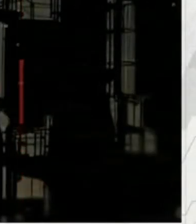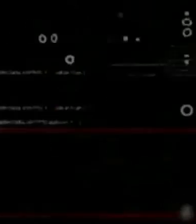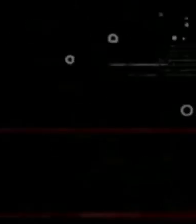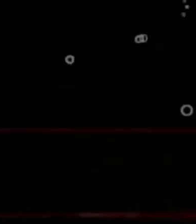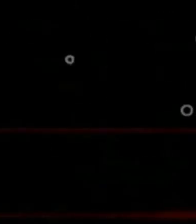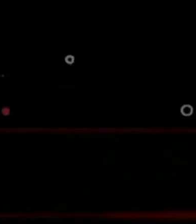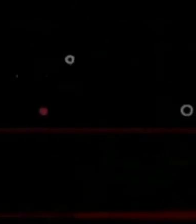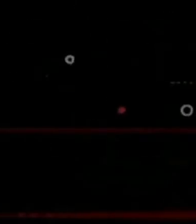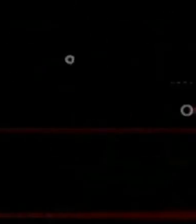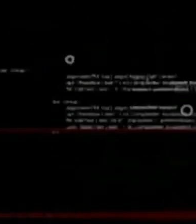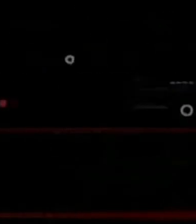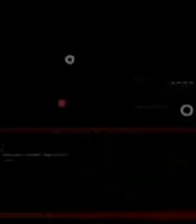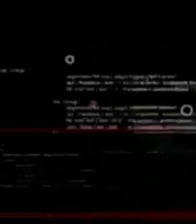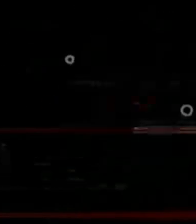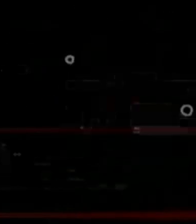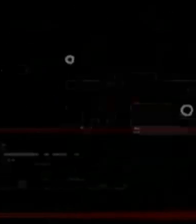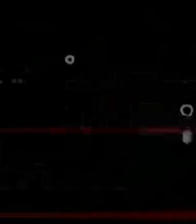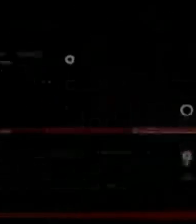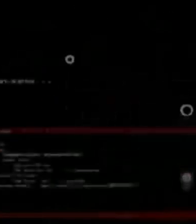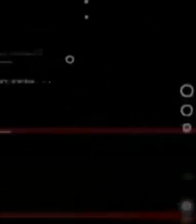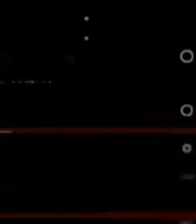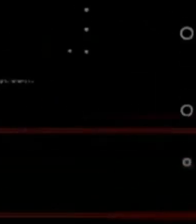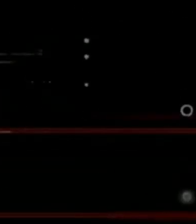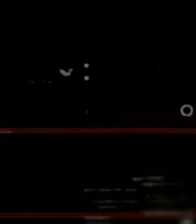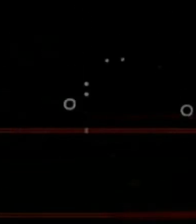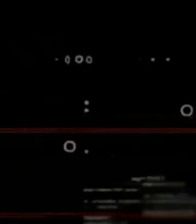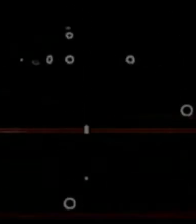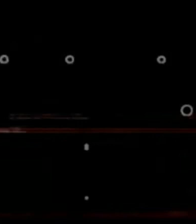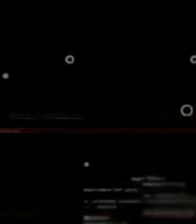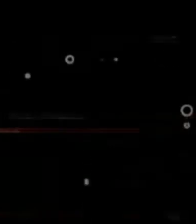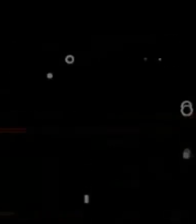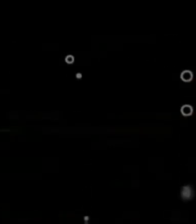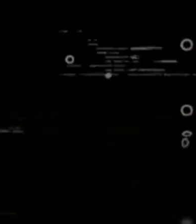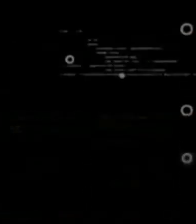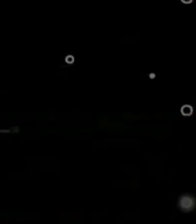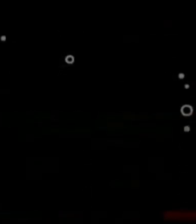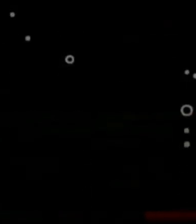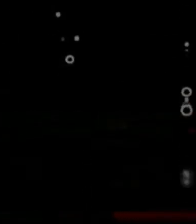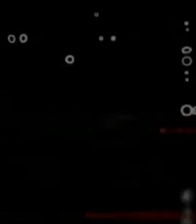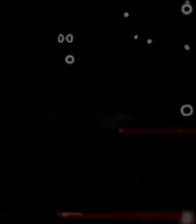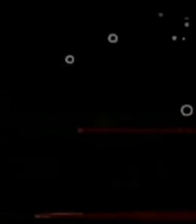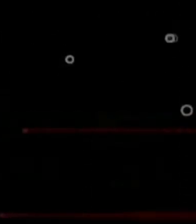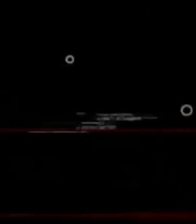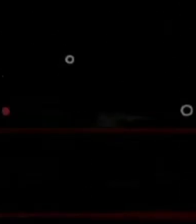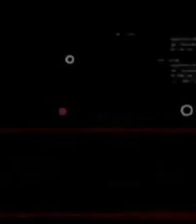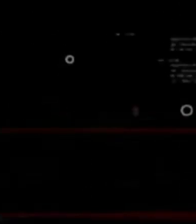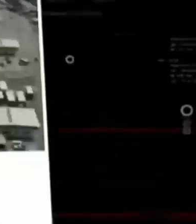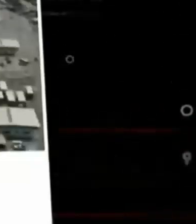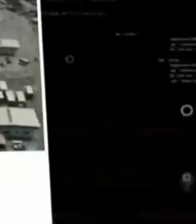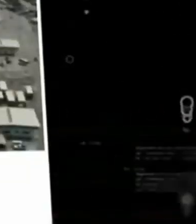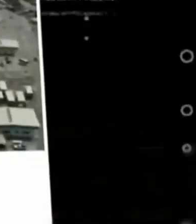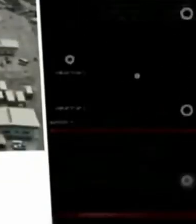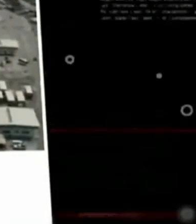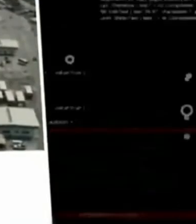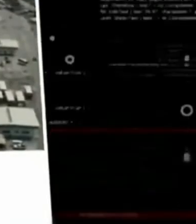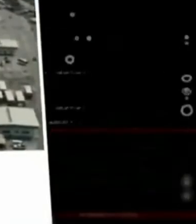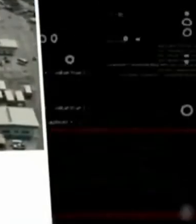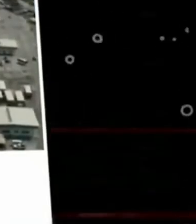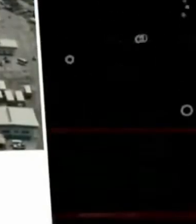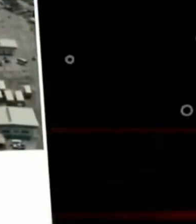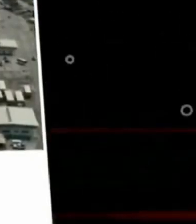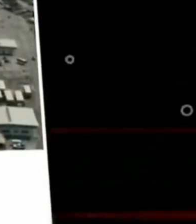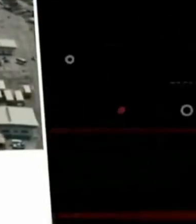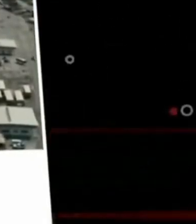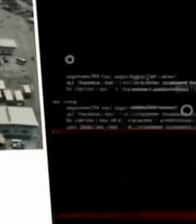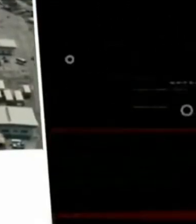es la que asegura que el recorte de exportaciones de crudo de Pemex tendrá consecuencias negativas en la economía del país. Esto es